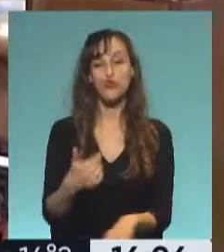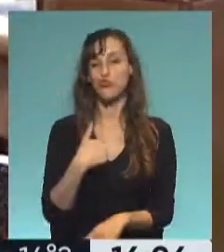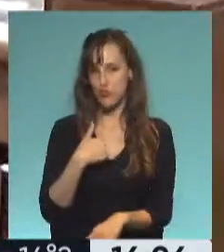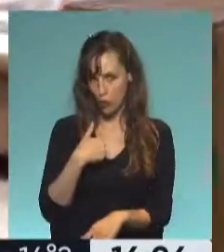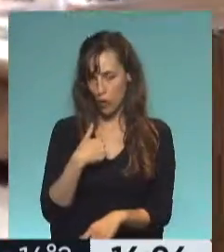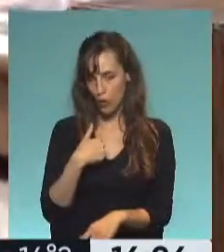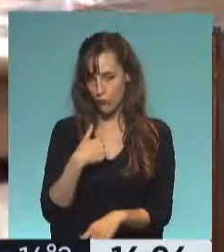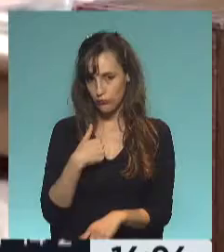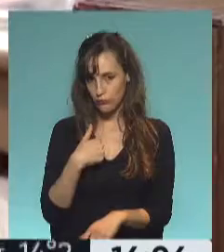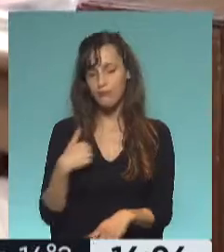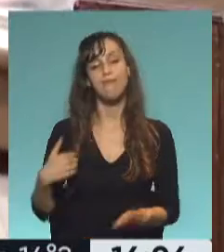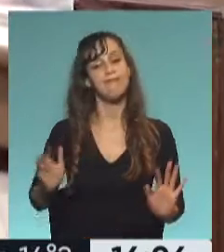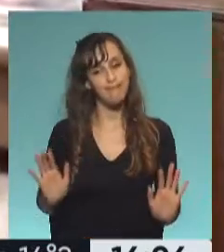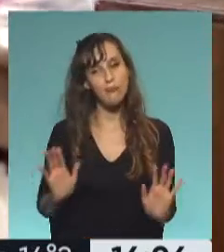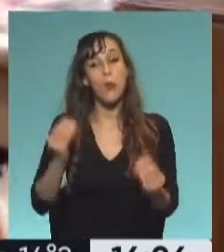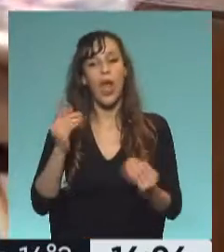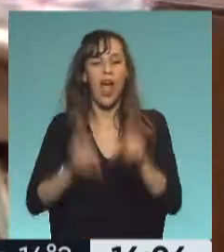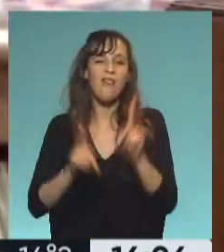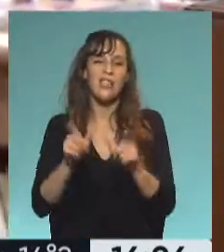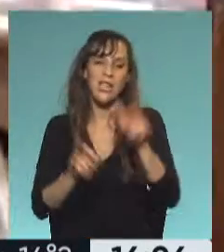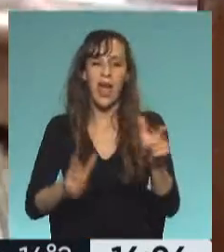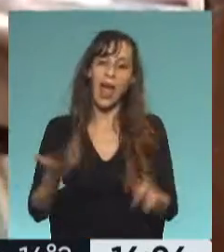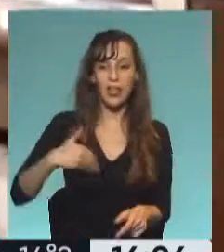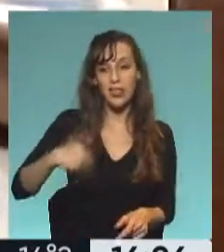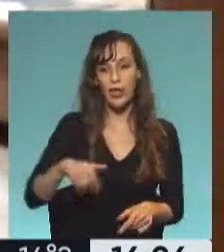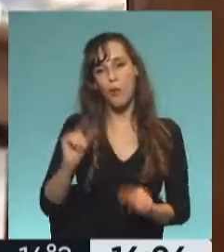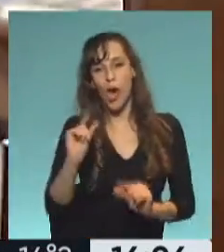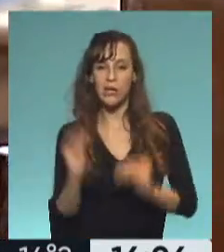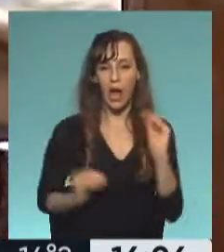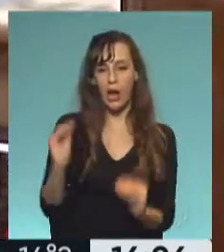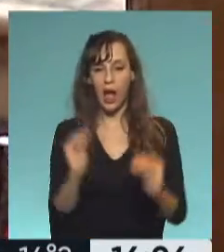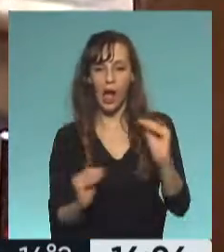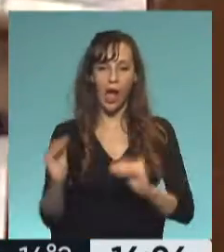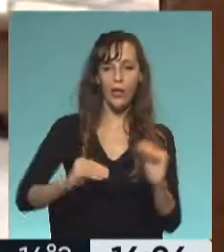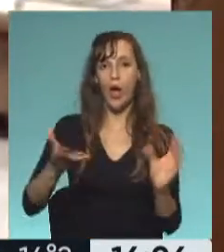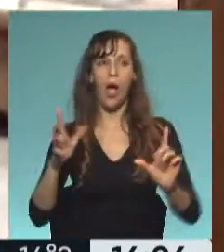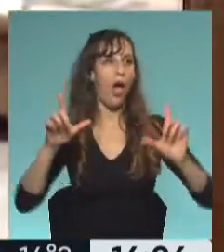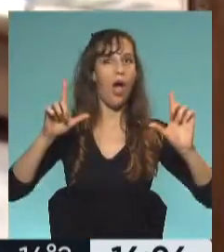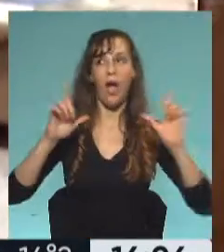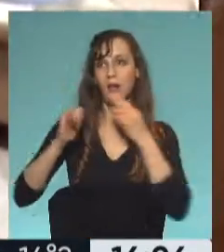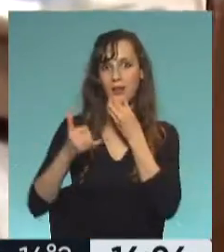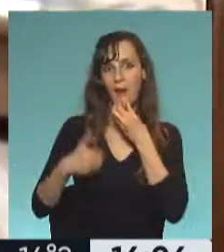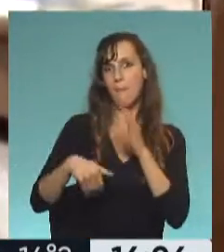porque los argentinos, viste, somos a veces de exagerar un poco y agrandamos un poco las cosas.